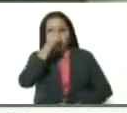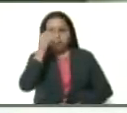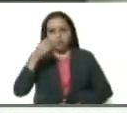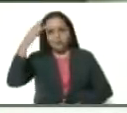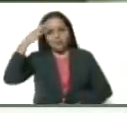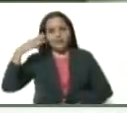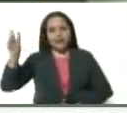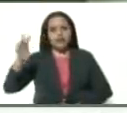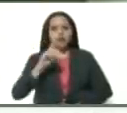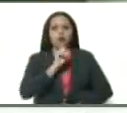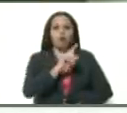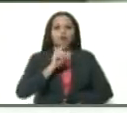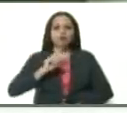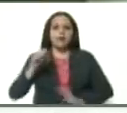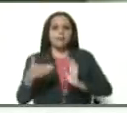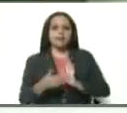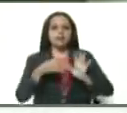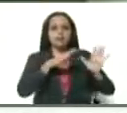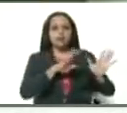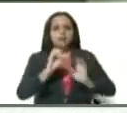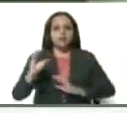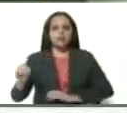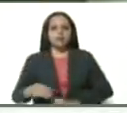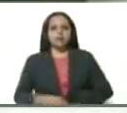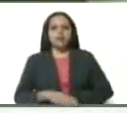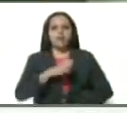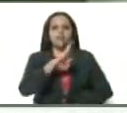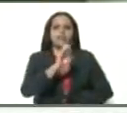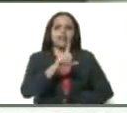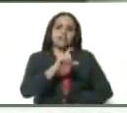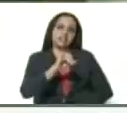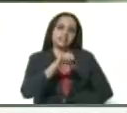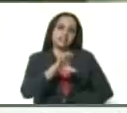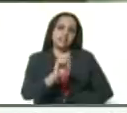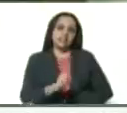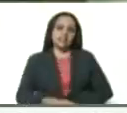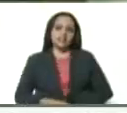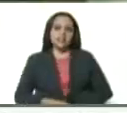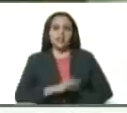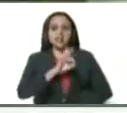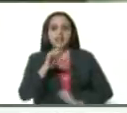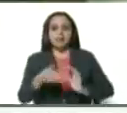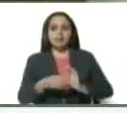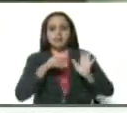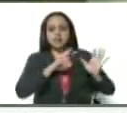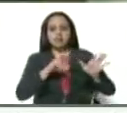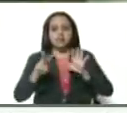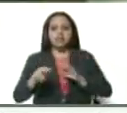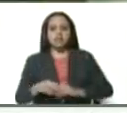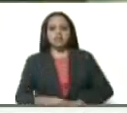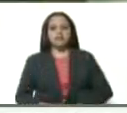México, 11.900. Belice, 3.077.